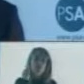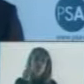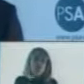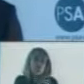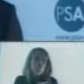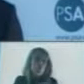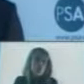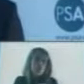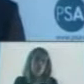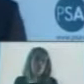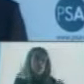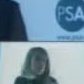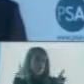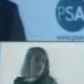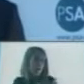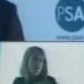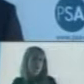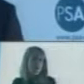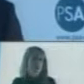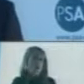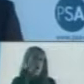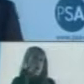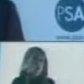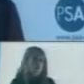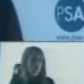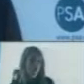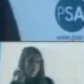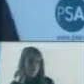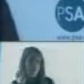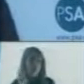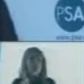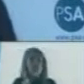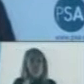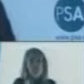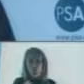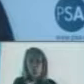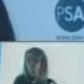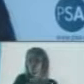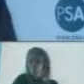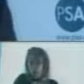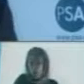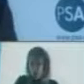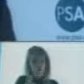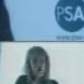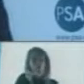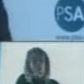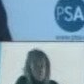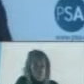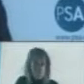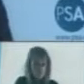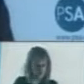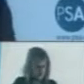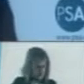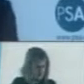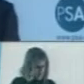presentadora de Televisión Española, pero nunca lo podrás ser presentadora del telediario si no crees